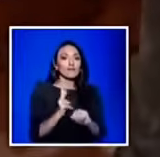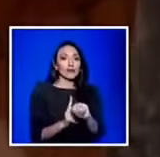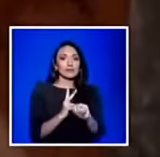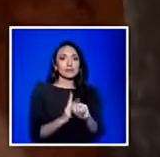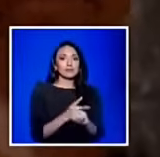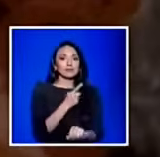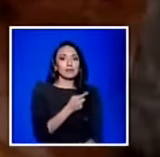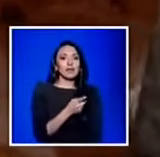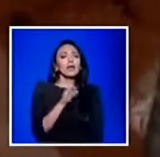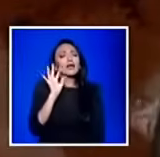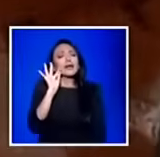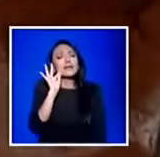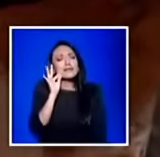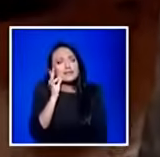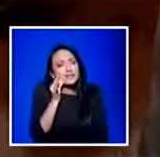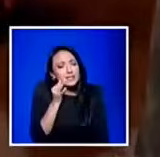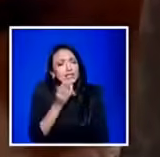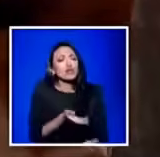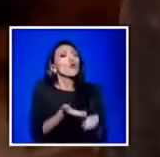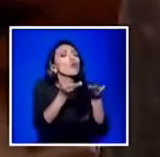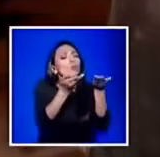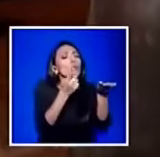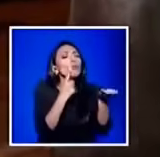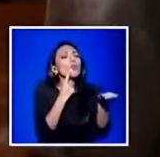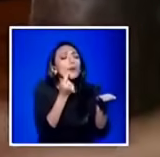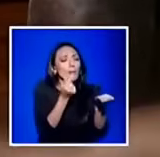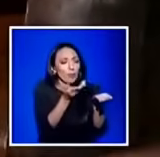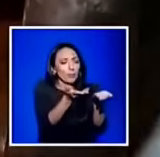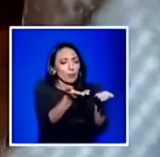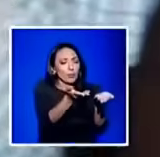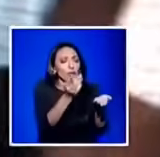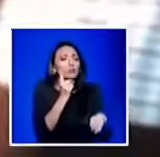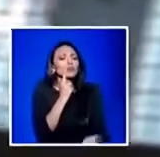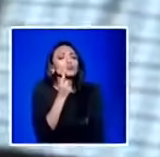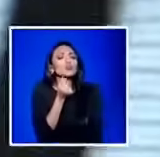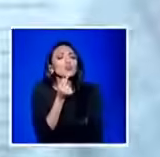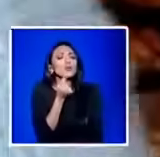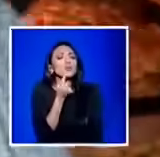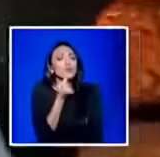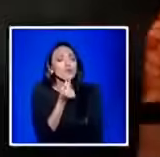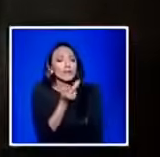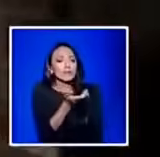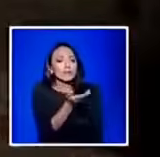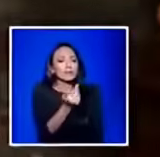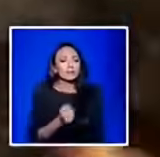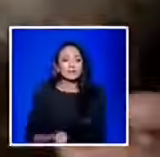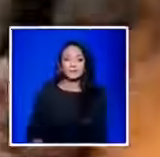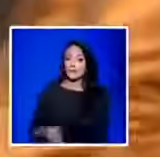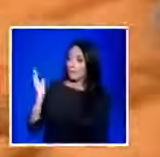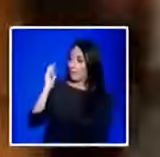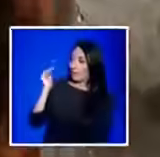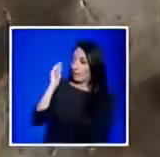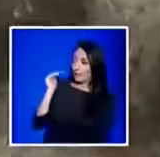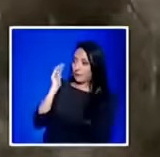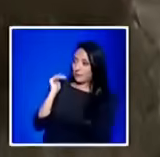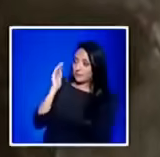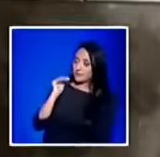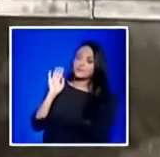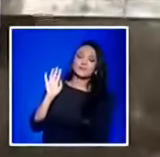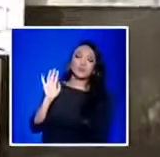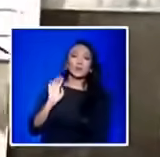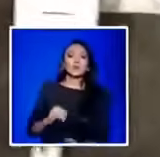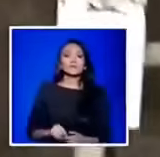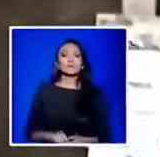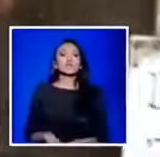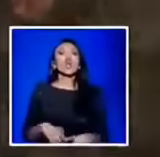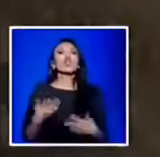es rico, pruebe por favor, delicioso. Es buenísimo. Delicioso, delicioso. Vamos por acá, a que vean